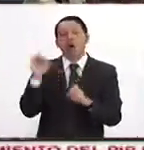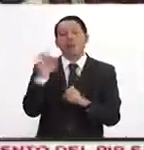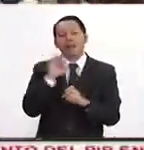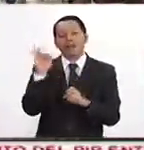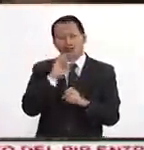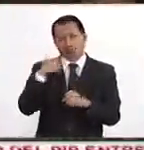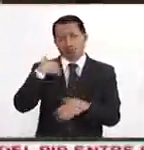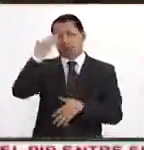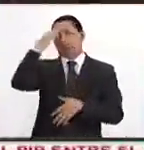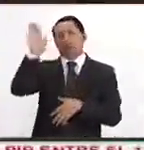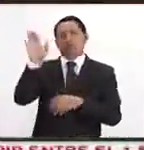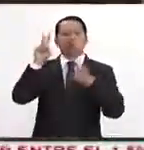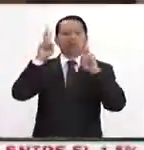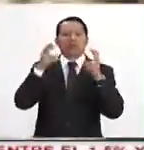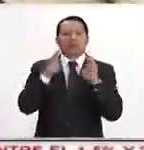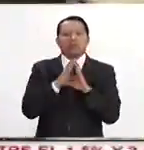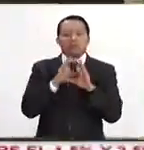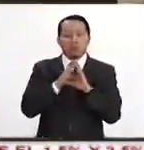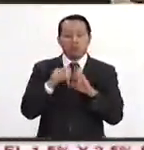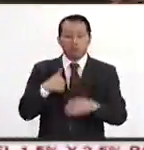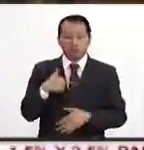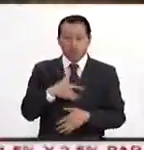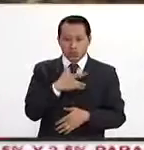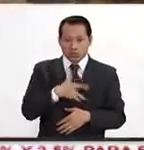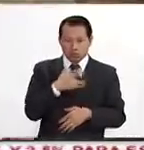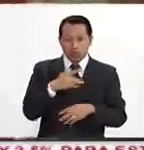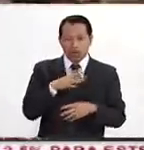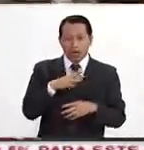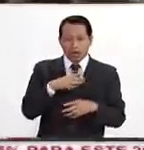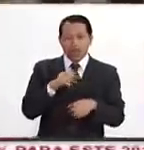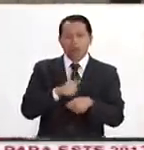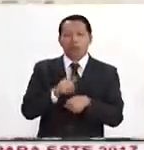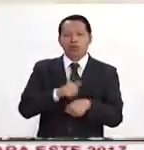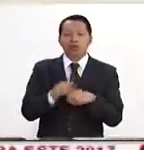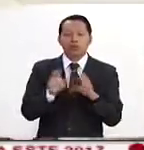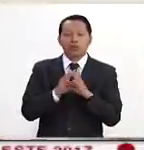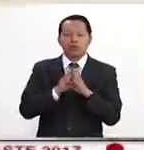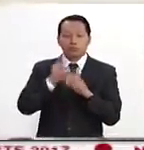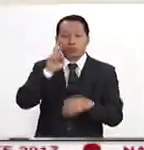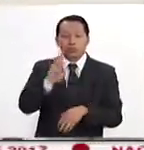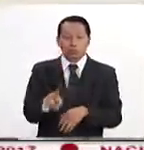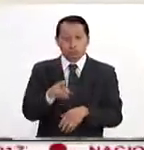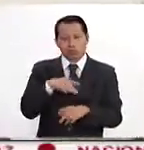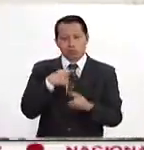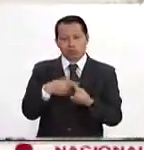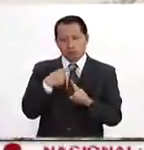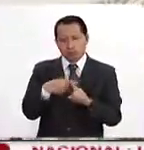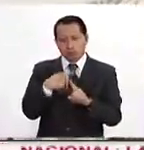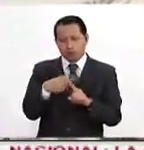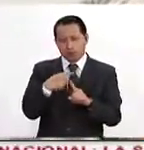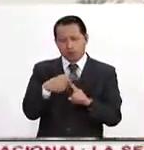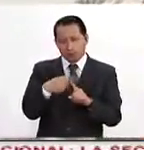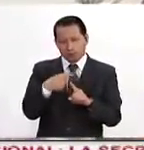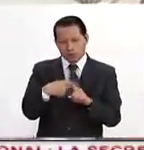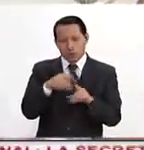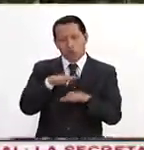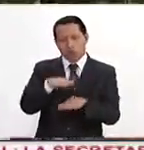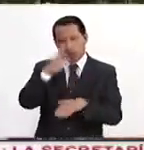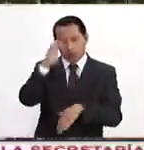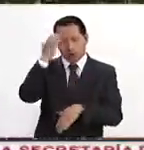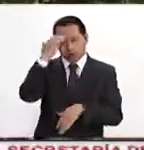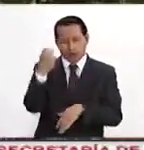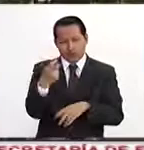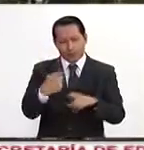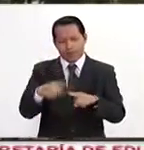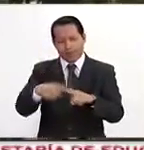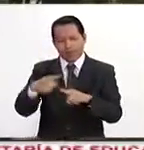desconocimiento del tema y me parece que algunos de los números que vemos aquí pueden ser positivos en el reconocimiento de esta